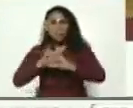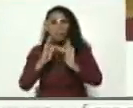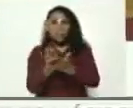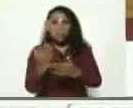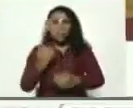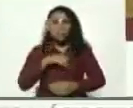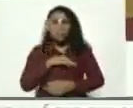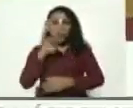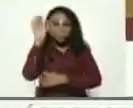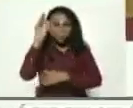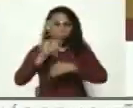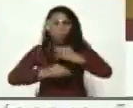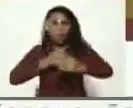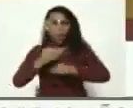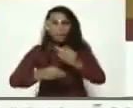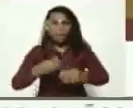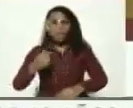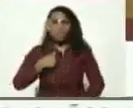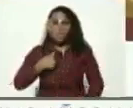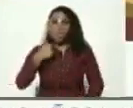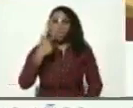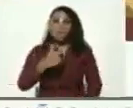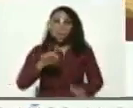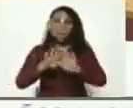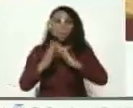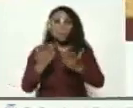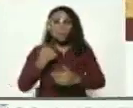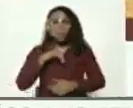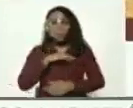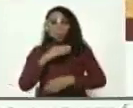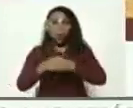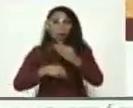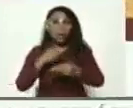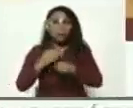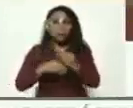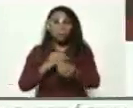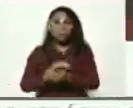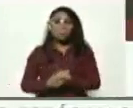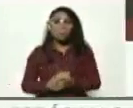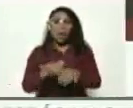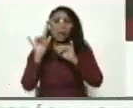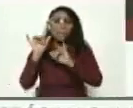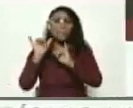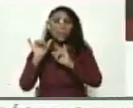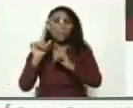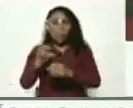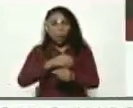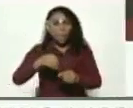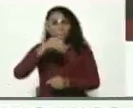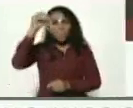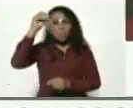haremos. Y yo digo, para el mundo que estamos haciendo. Con el mismo espíritu